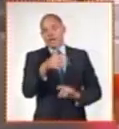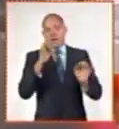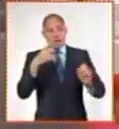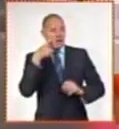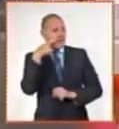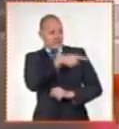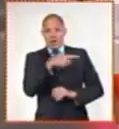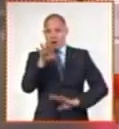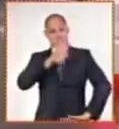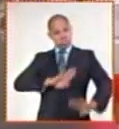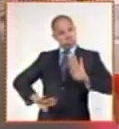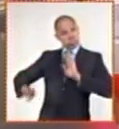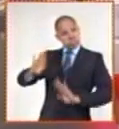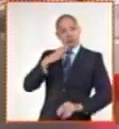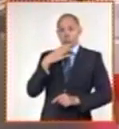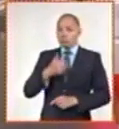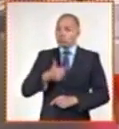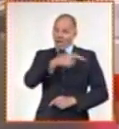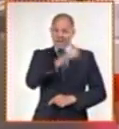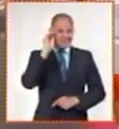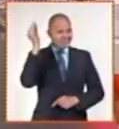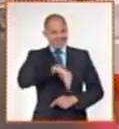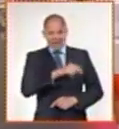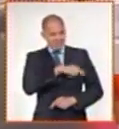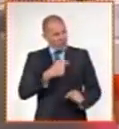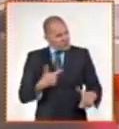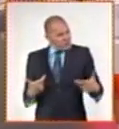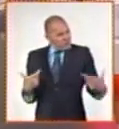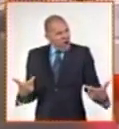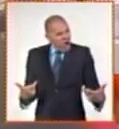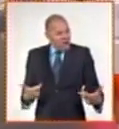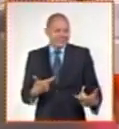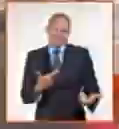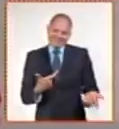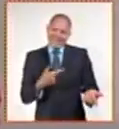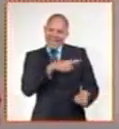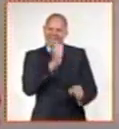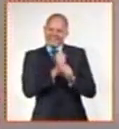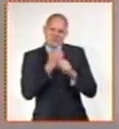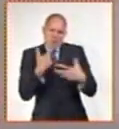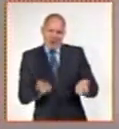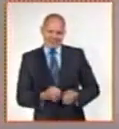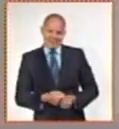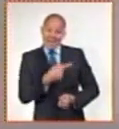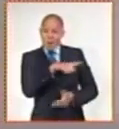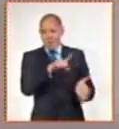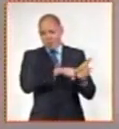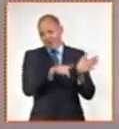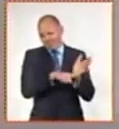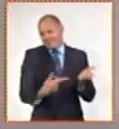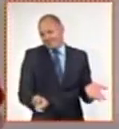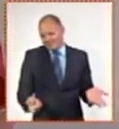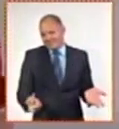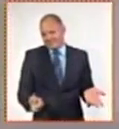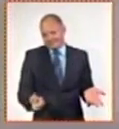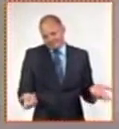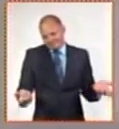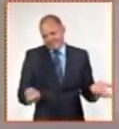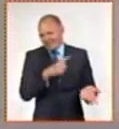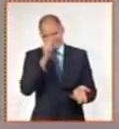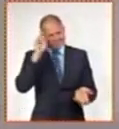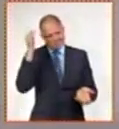en su intervención. Como ella solo sabe hacer, ¿no? Es abogada. Fíjate, primero, muchos de